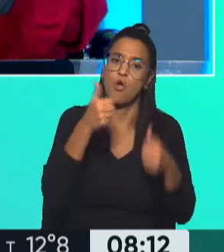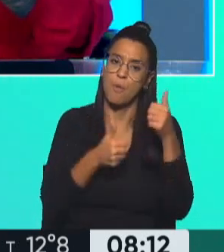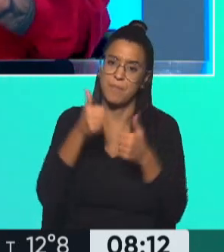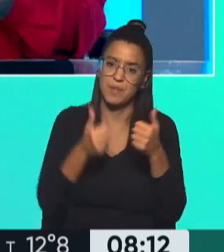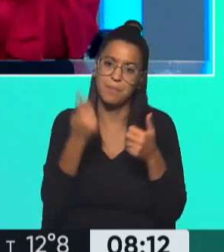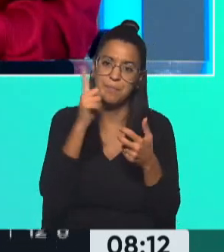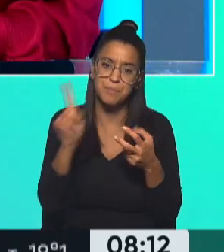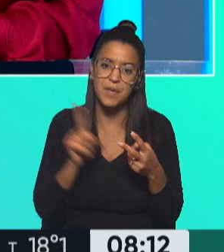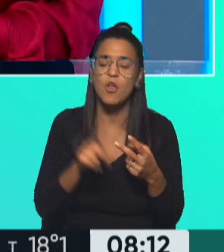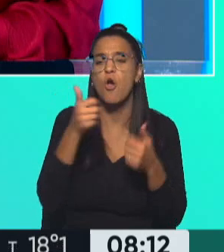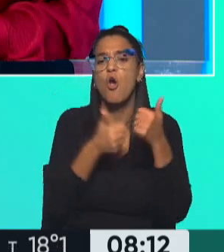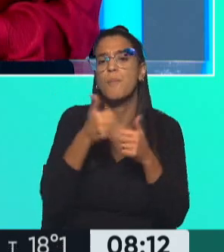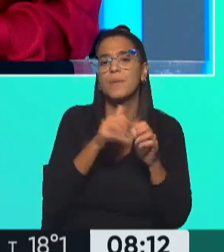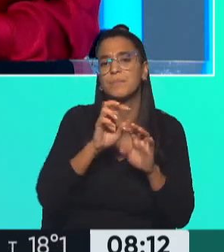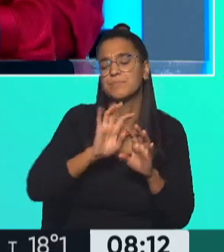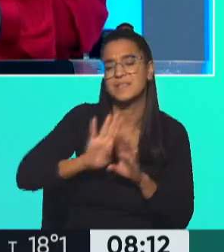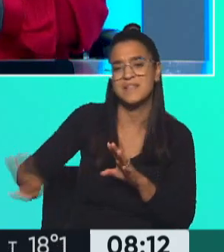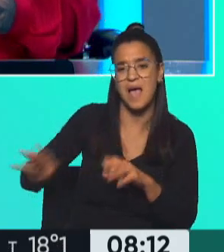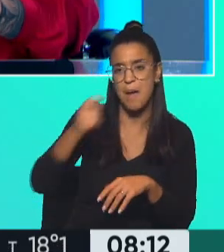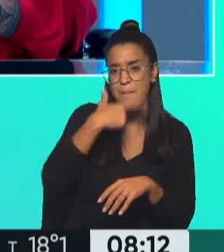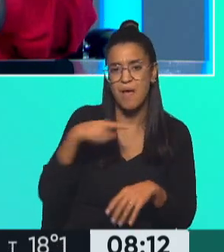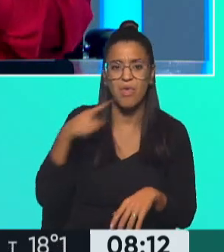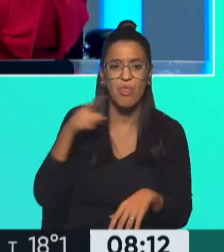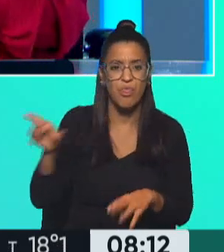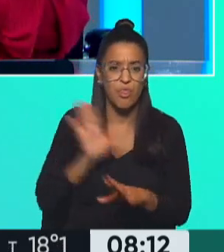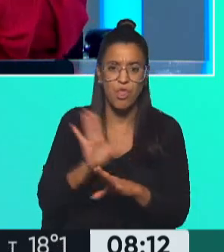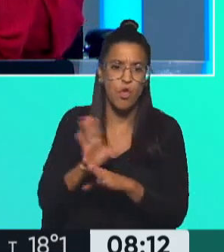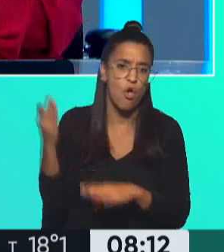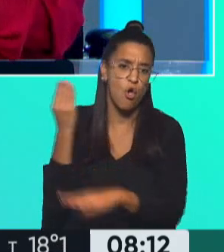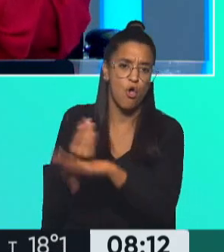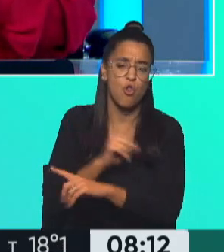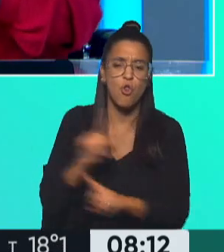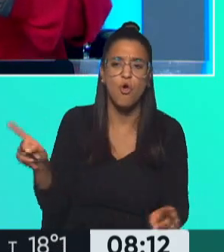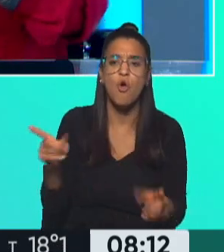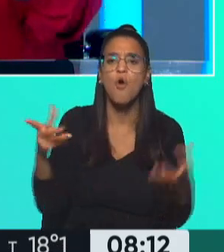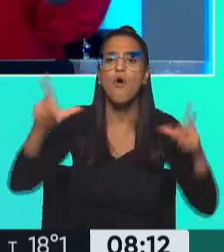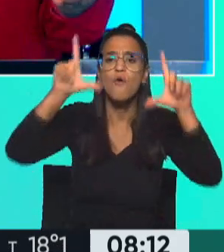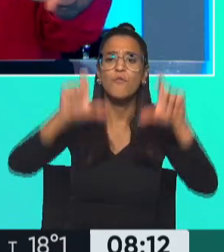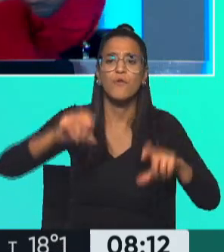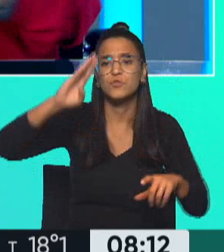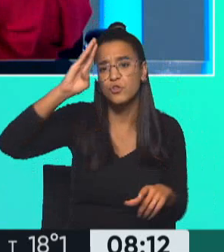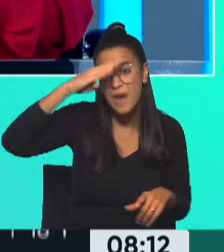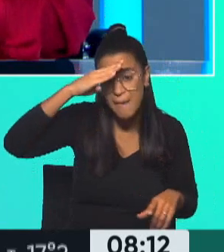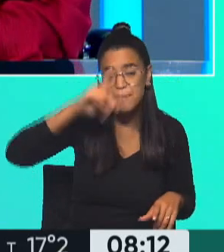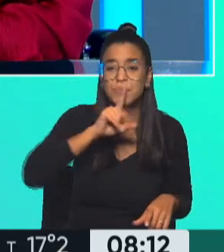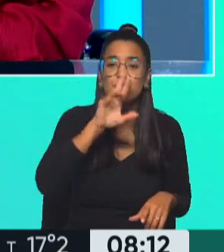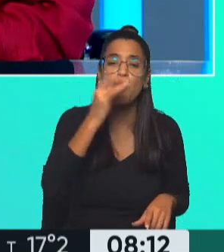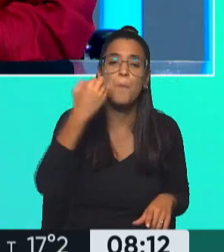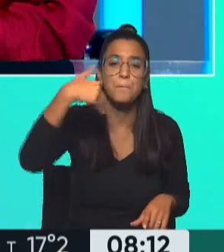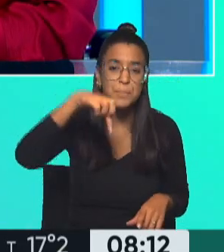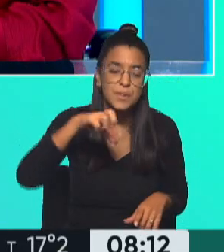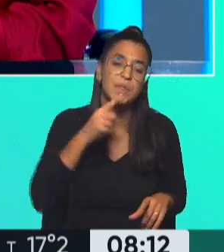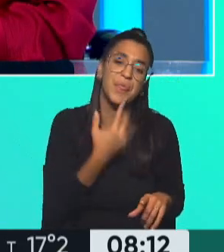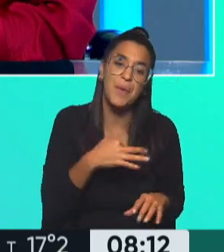pero bajó de la competencia a mauricio macri dijo que no se va a presentar y la foto contra y la foto contra bueno habrá que explicarla porque